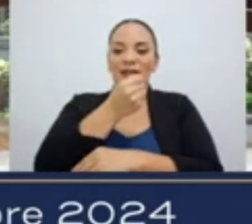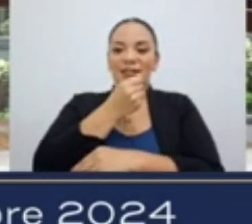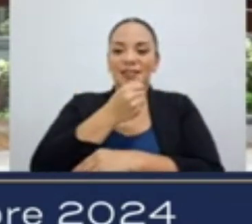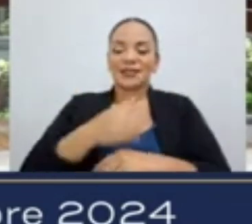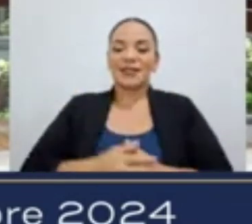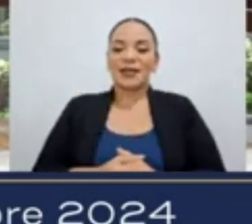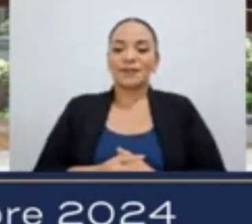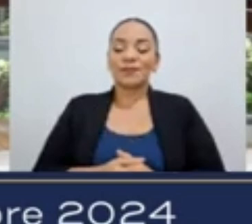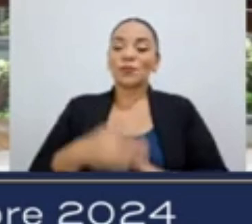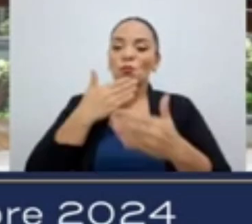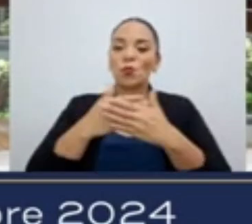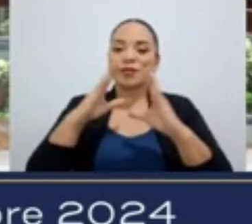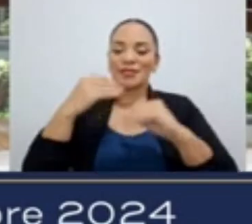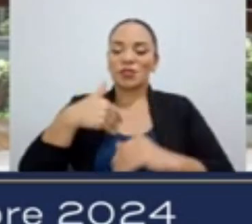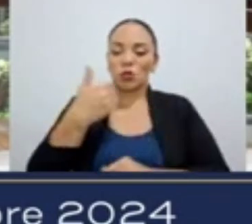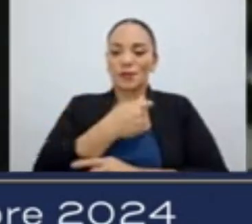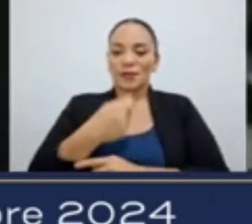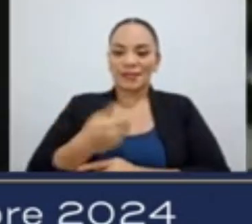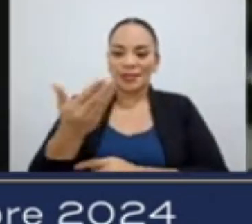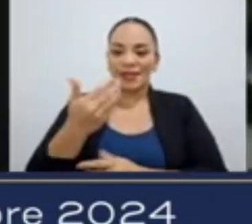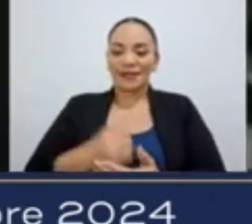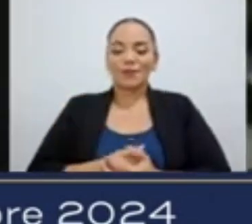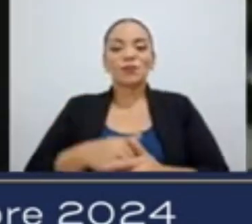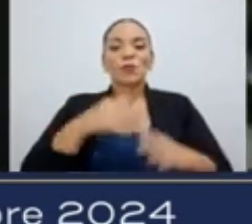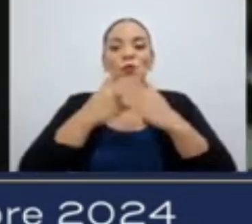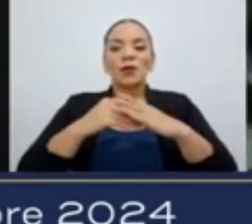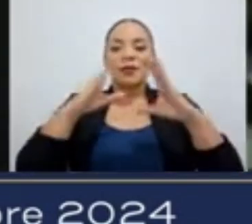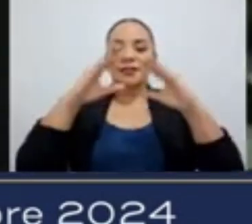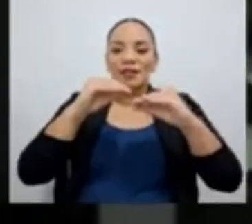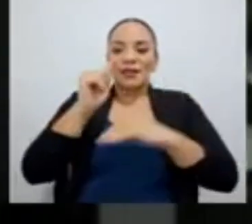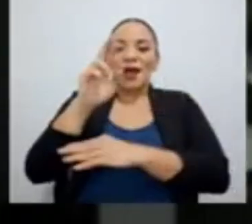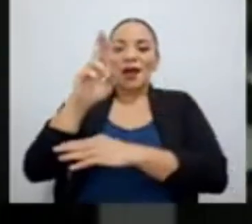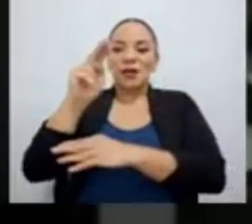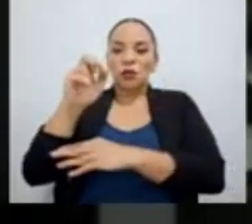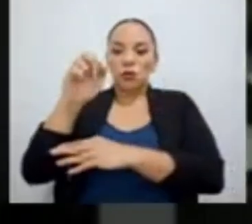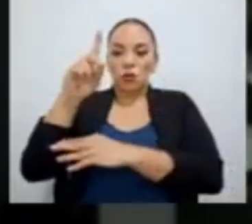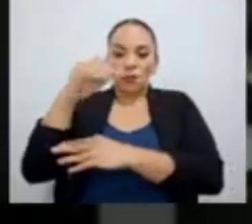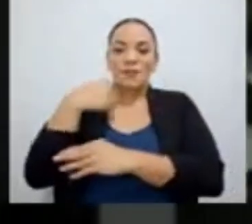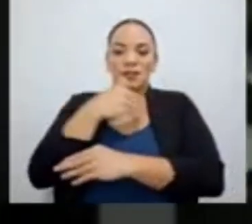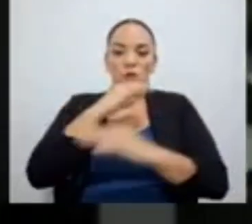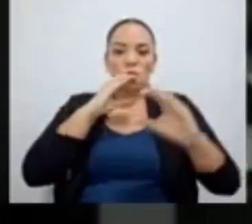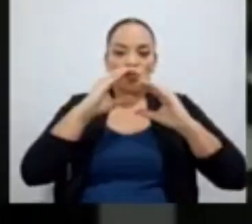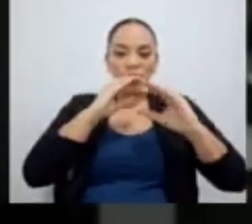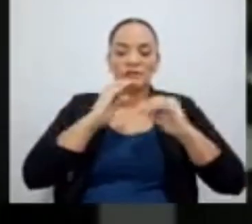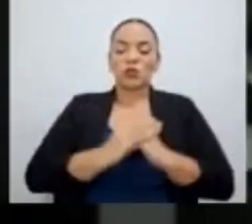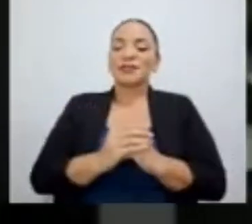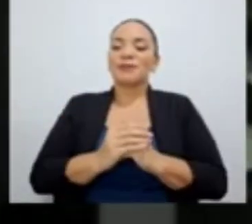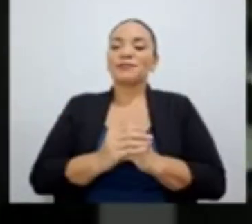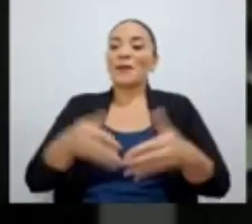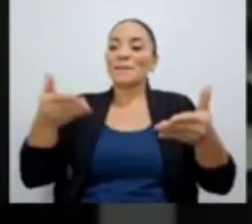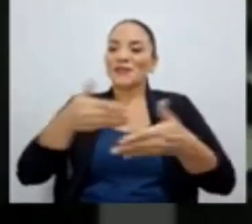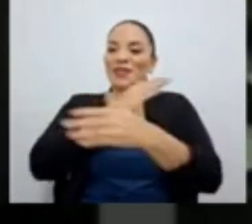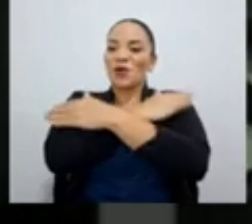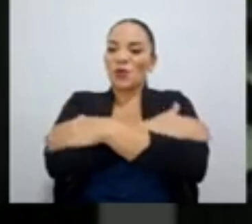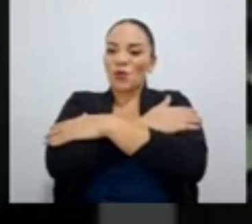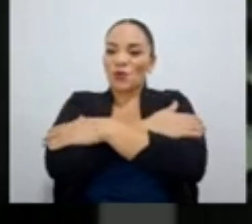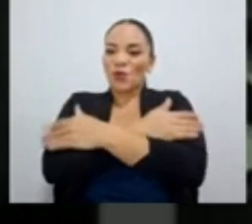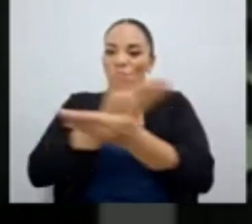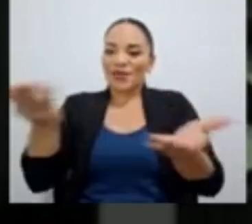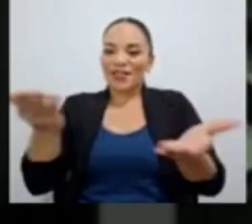prensa. Buenas tardes, señor presidente. Muy buenas tardes, don Arnold. Una bienvenida cordial y calurosa